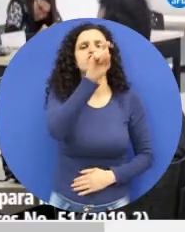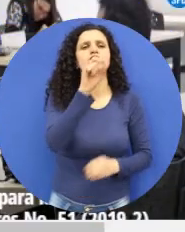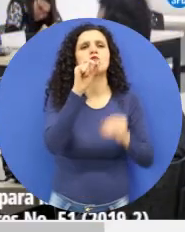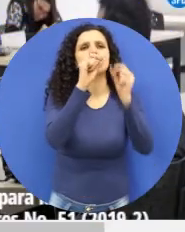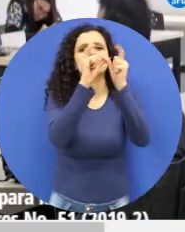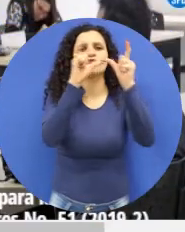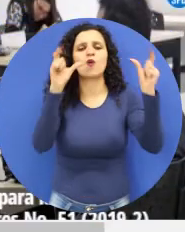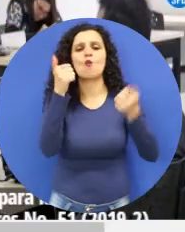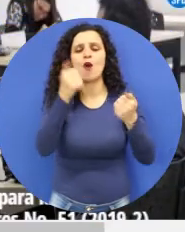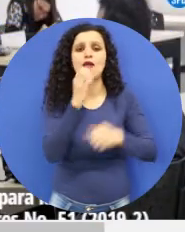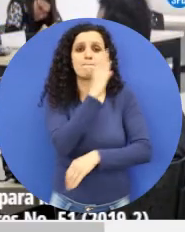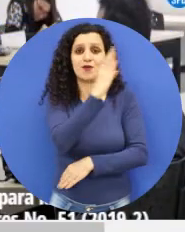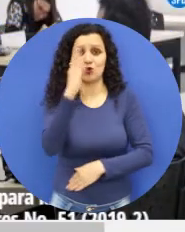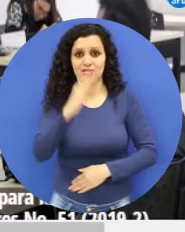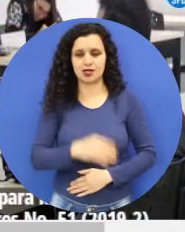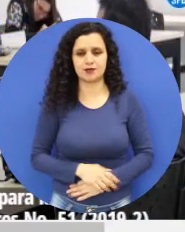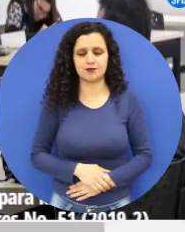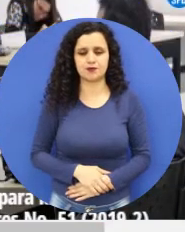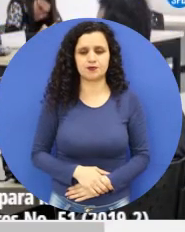Seleccione la opción Biblioteca.